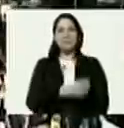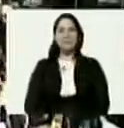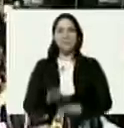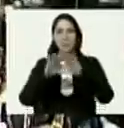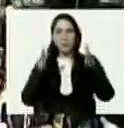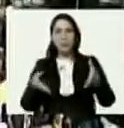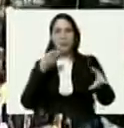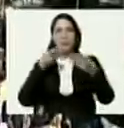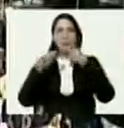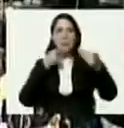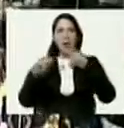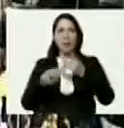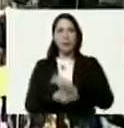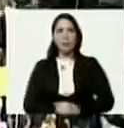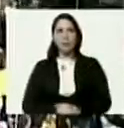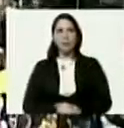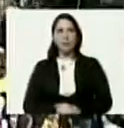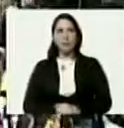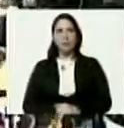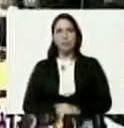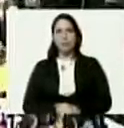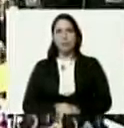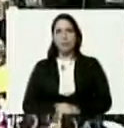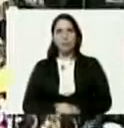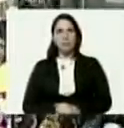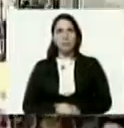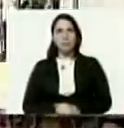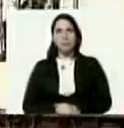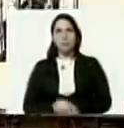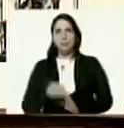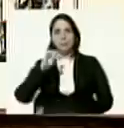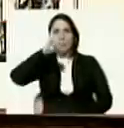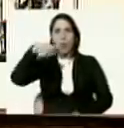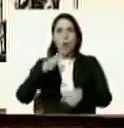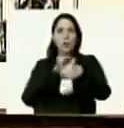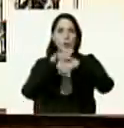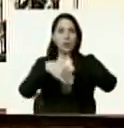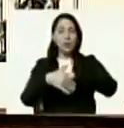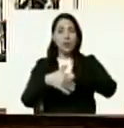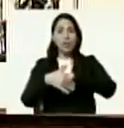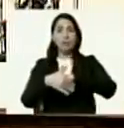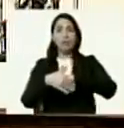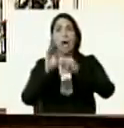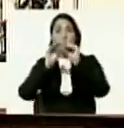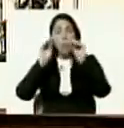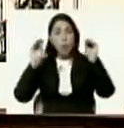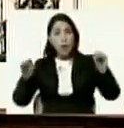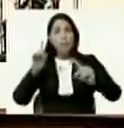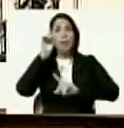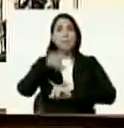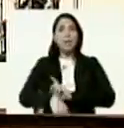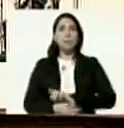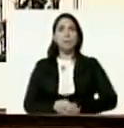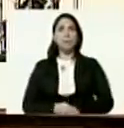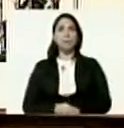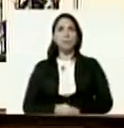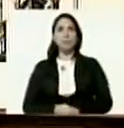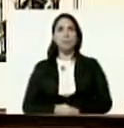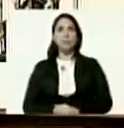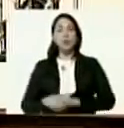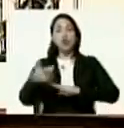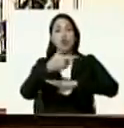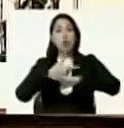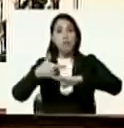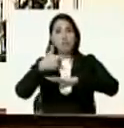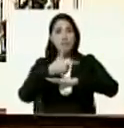diálogo por parte del gobierno nacional, Jorge Rodríguez, a convocar también a los gobiernos